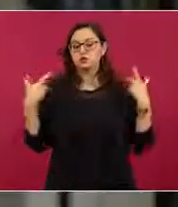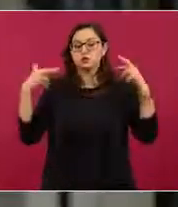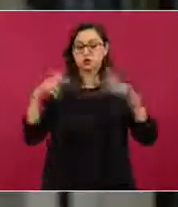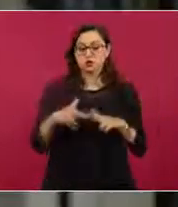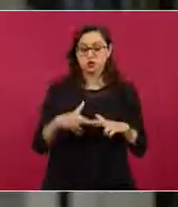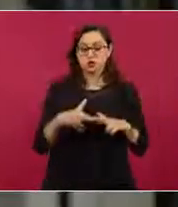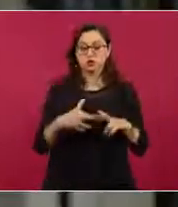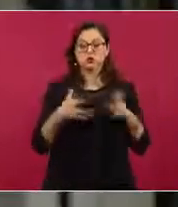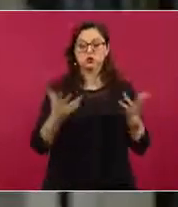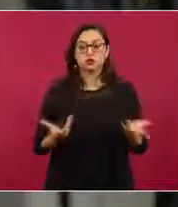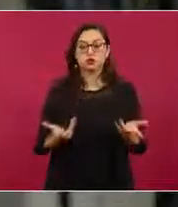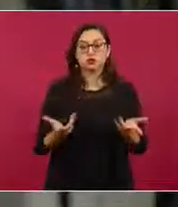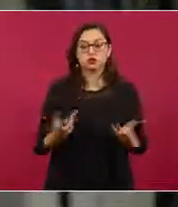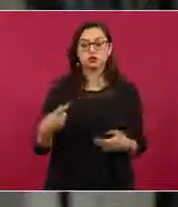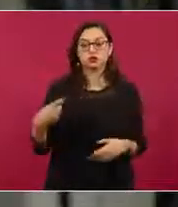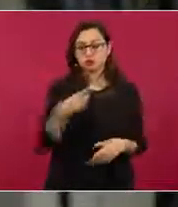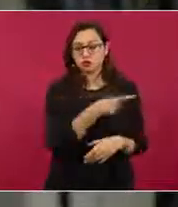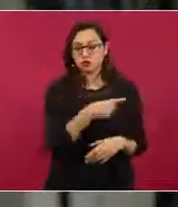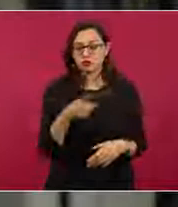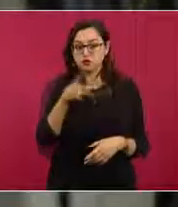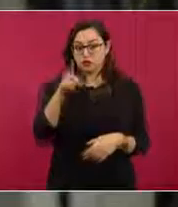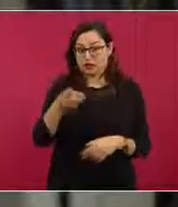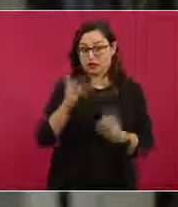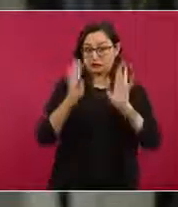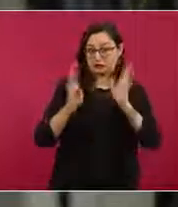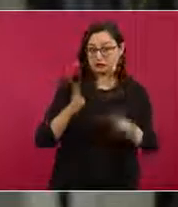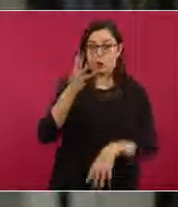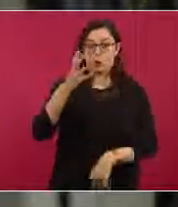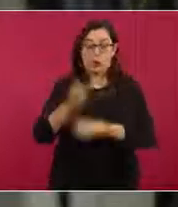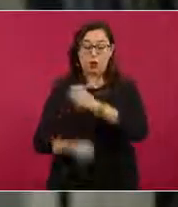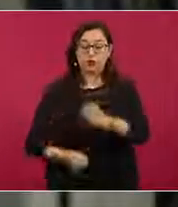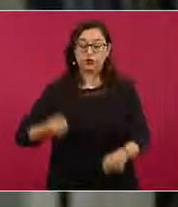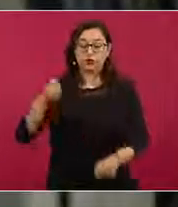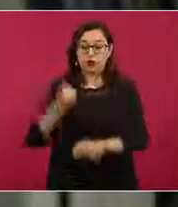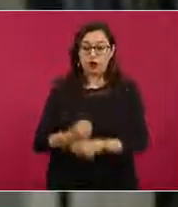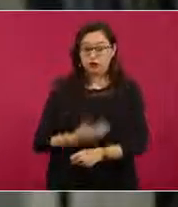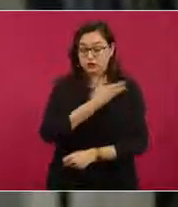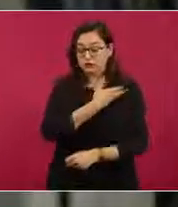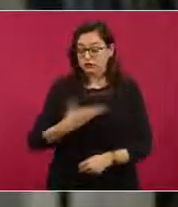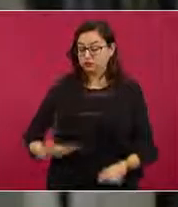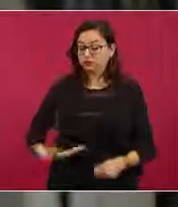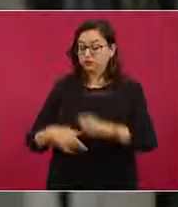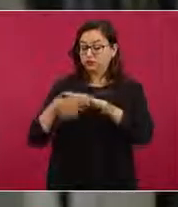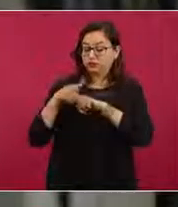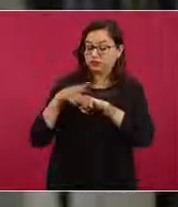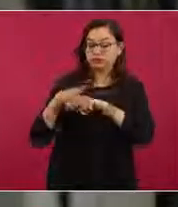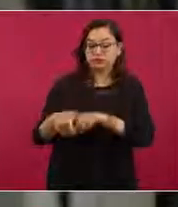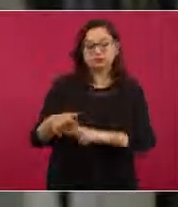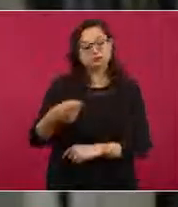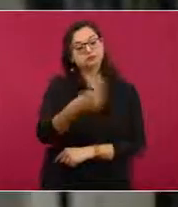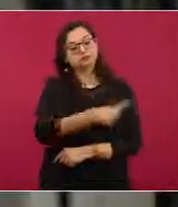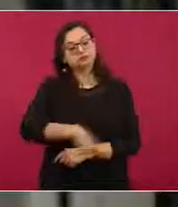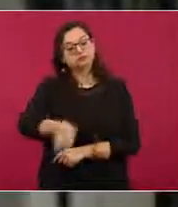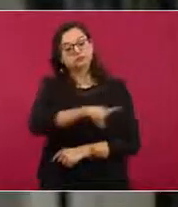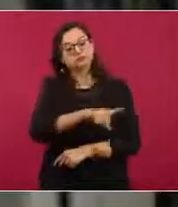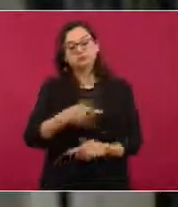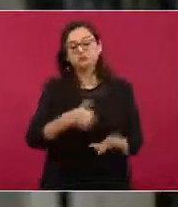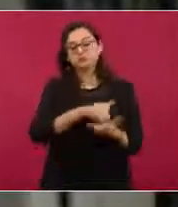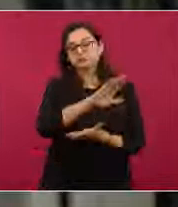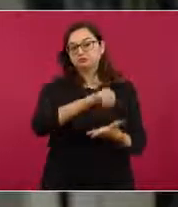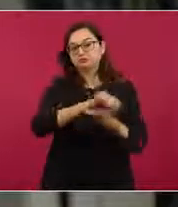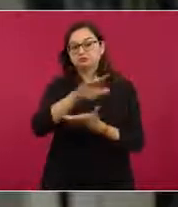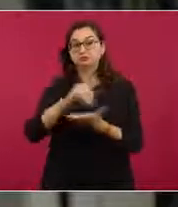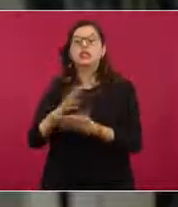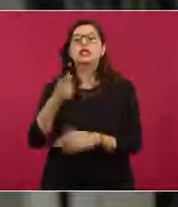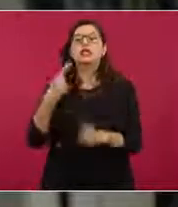de su administración, todavía despedidos por efectos de la reforma educativa del sexenio pasado.